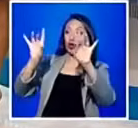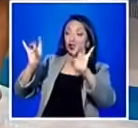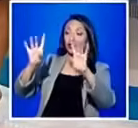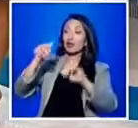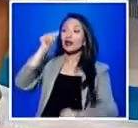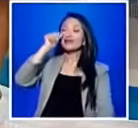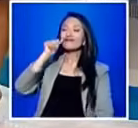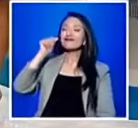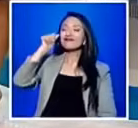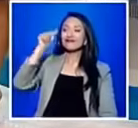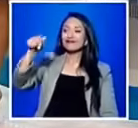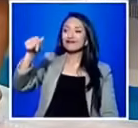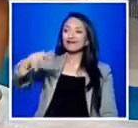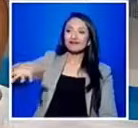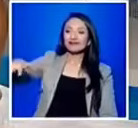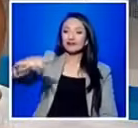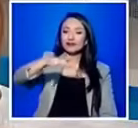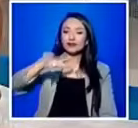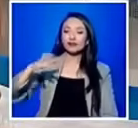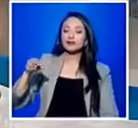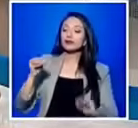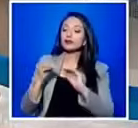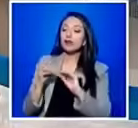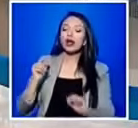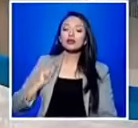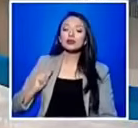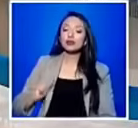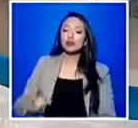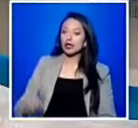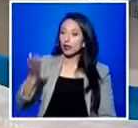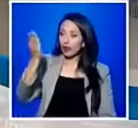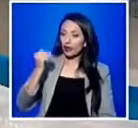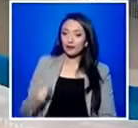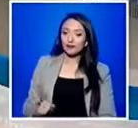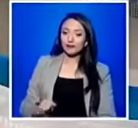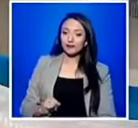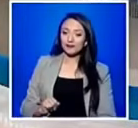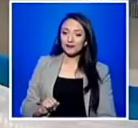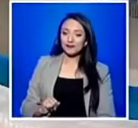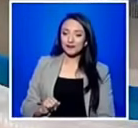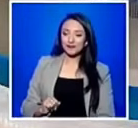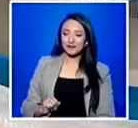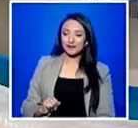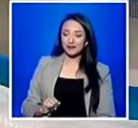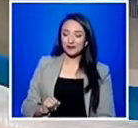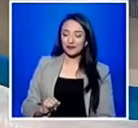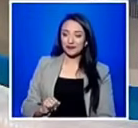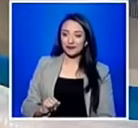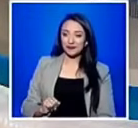chicos. Andreita Marín está ahí para contarnos los detalles de esta mañana. Andreita.